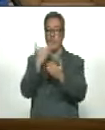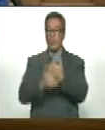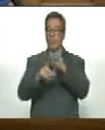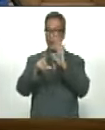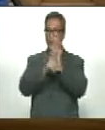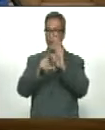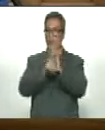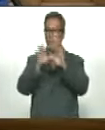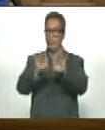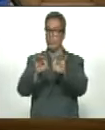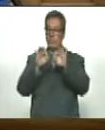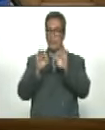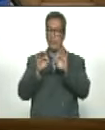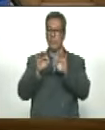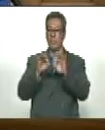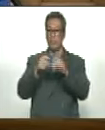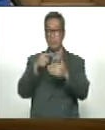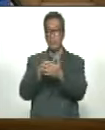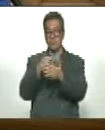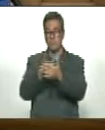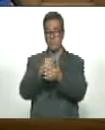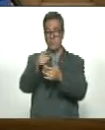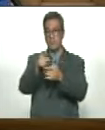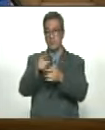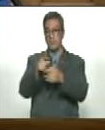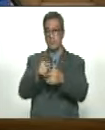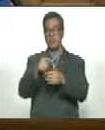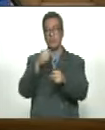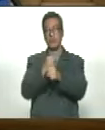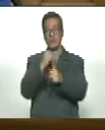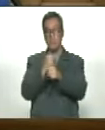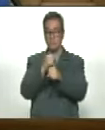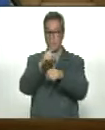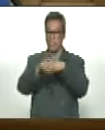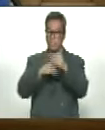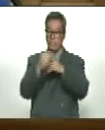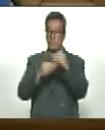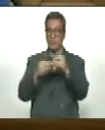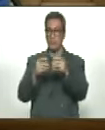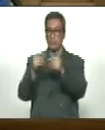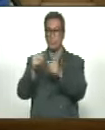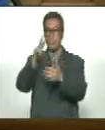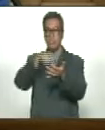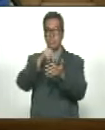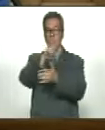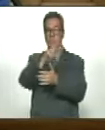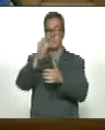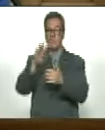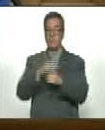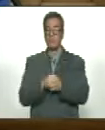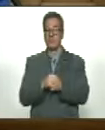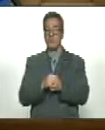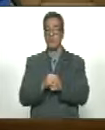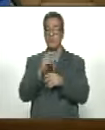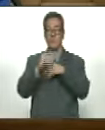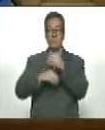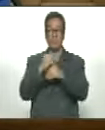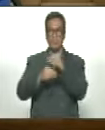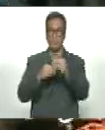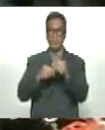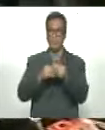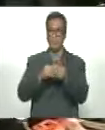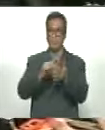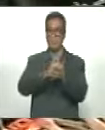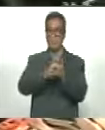de ley especial de endeudamiento anual para el ejercicio económico financiero 2024, de conformidad con